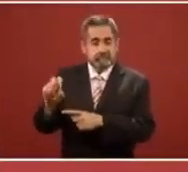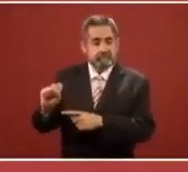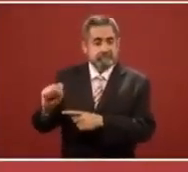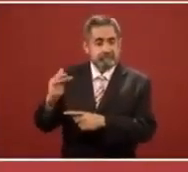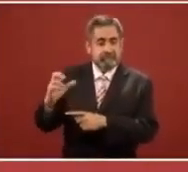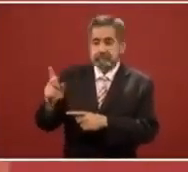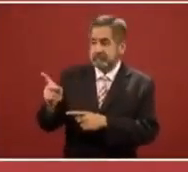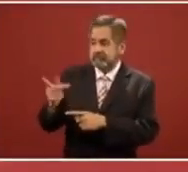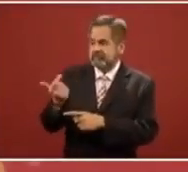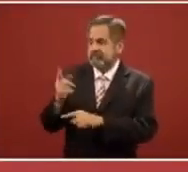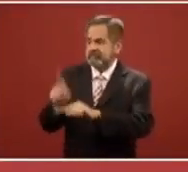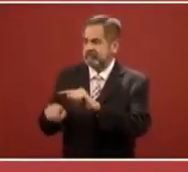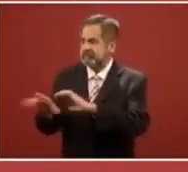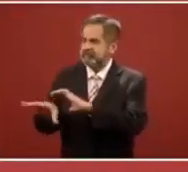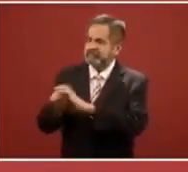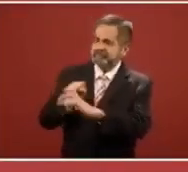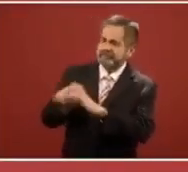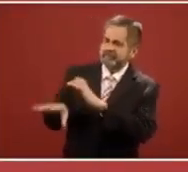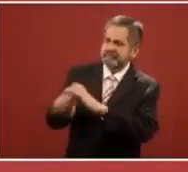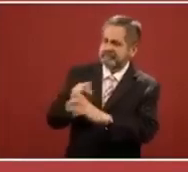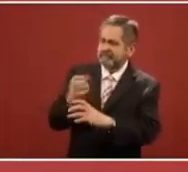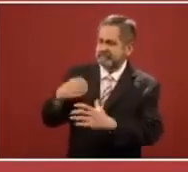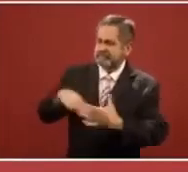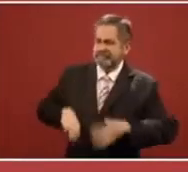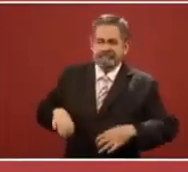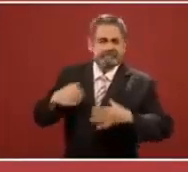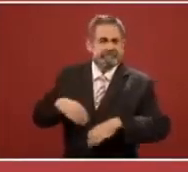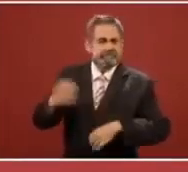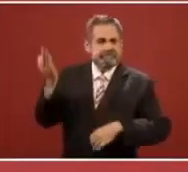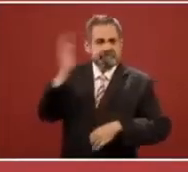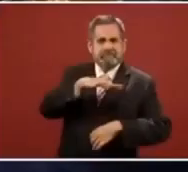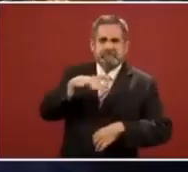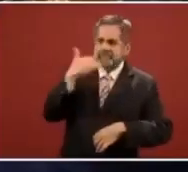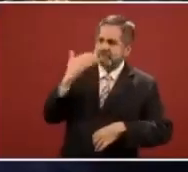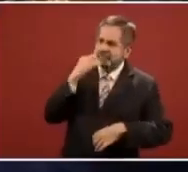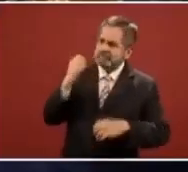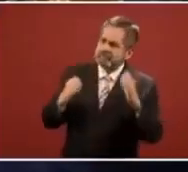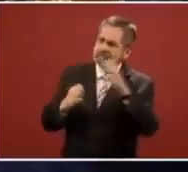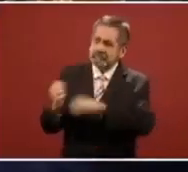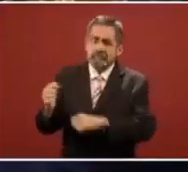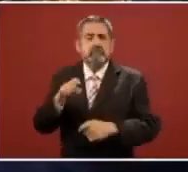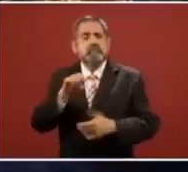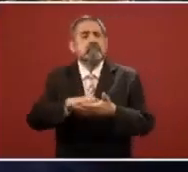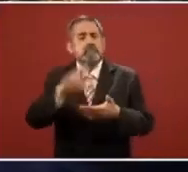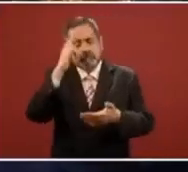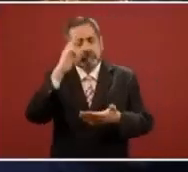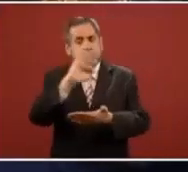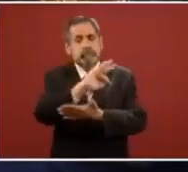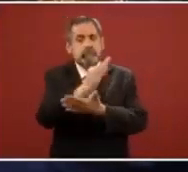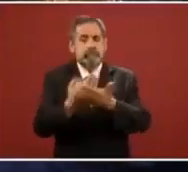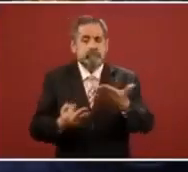pública, cómo defraudaban a la hacienda pública con facturas falsas,